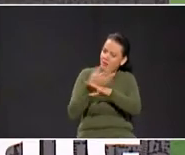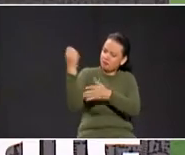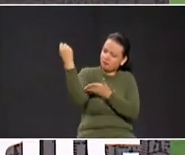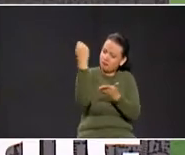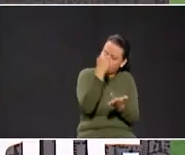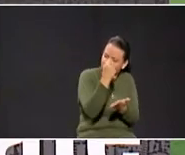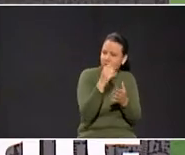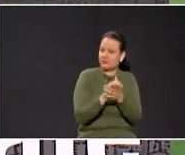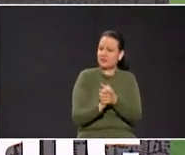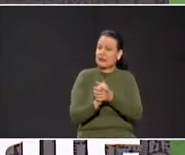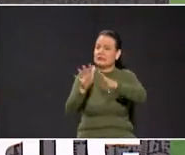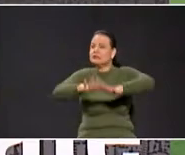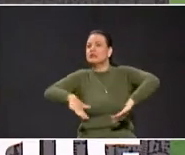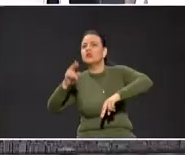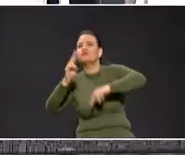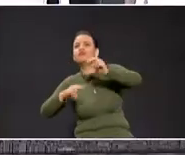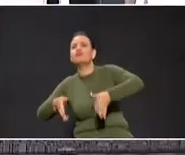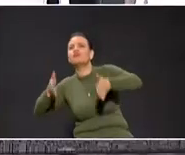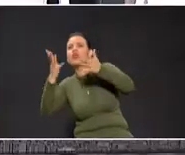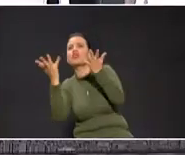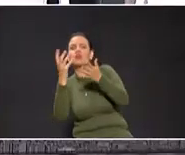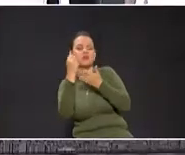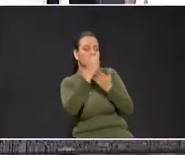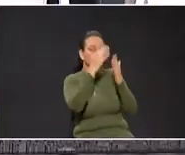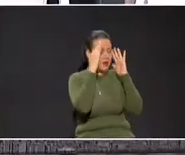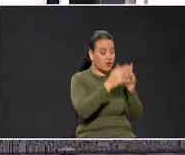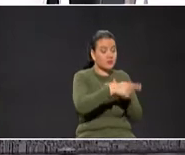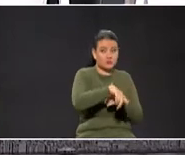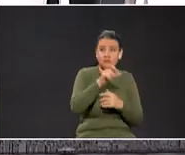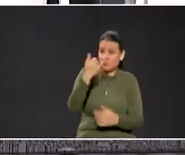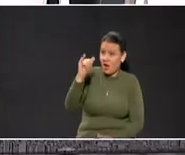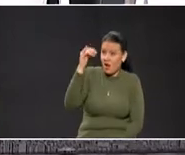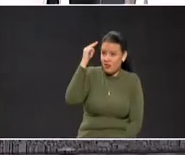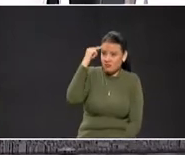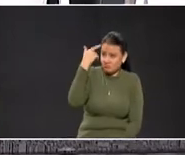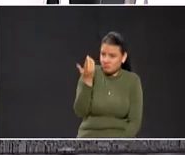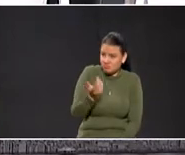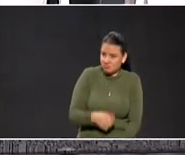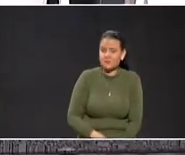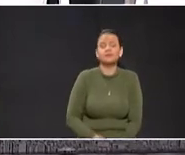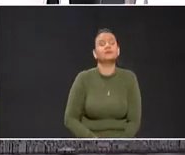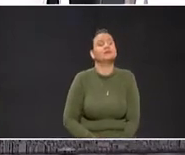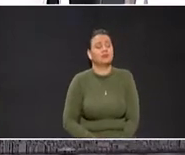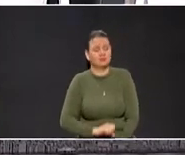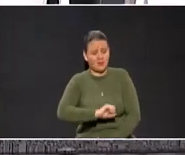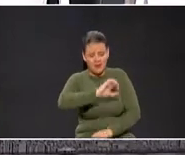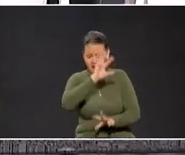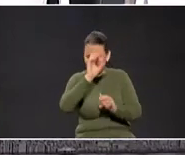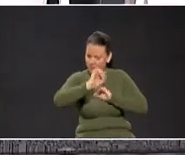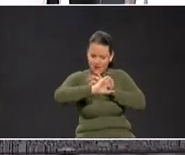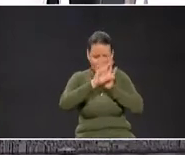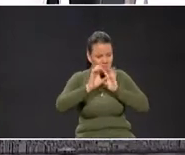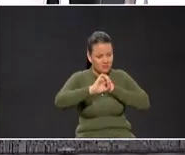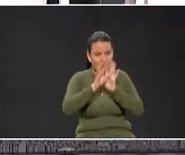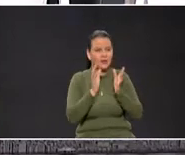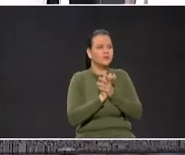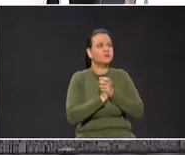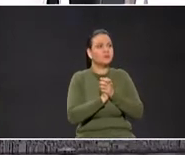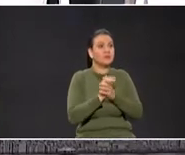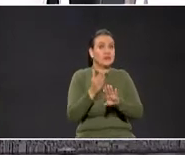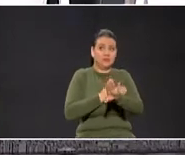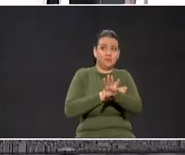personal para ello claro que sí claro que sí claro que sí nosotros necesitaríamos para poder sacar adelante una